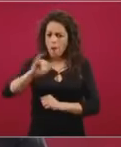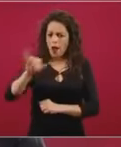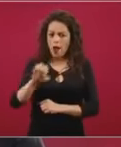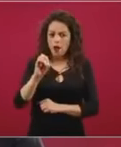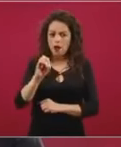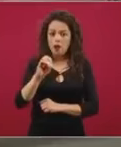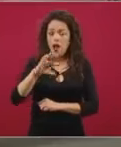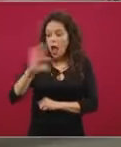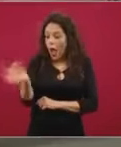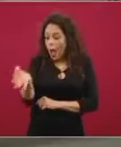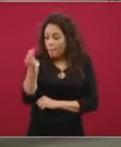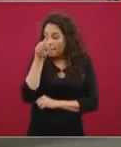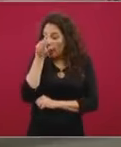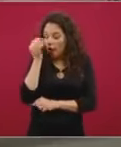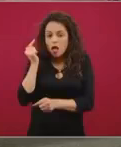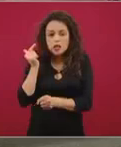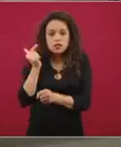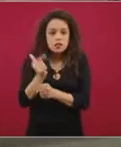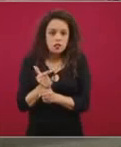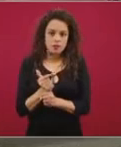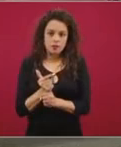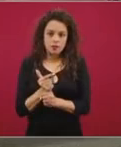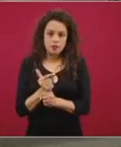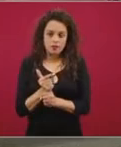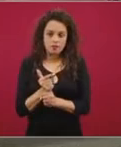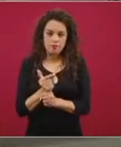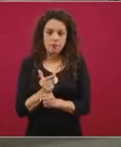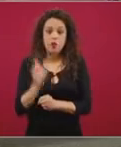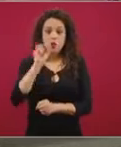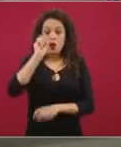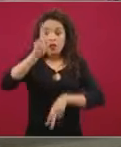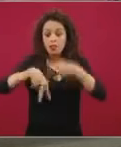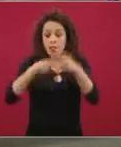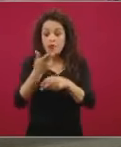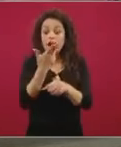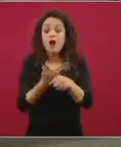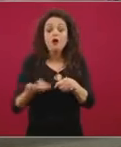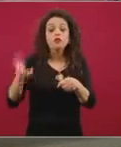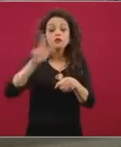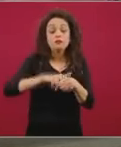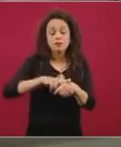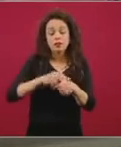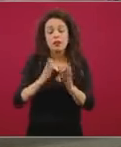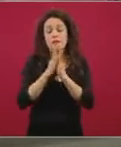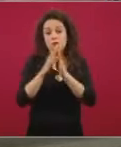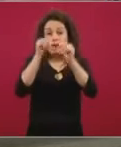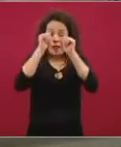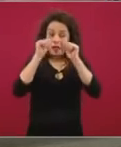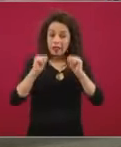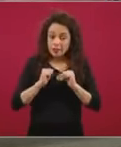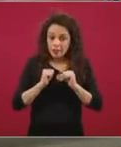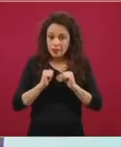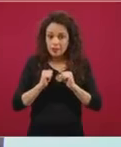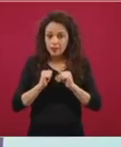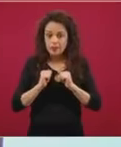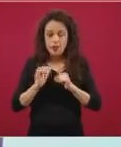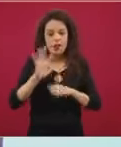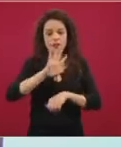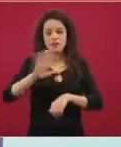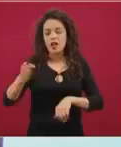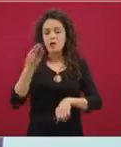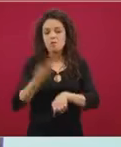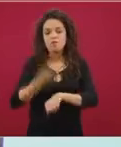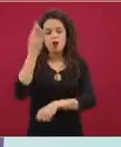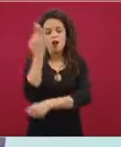empiezan a detectarlo. Y entonces cuando se acercan a los hospitales para pedir atención por primera vez, es demasiado